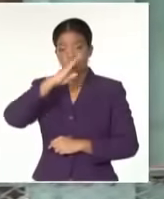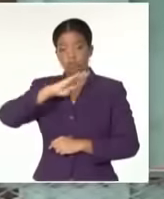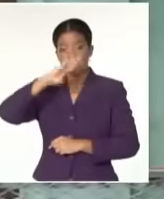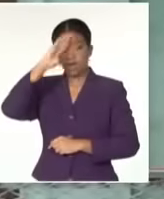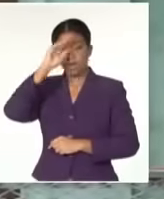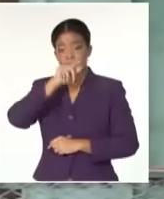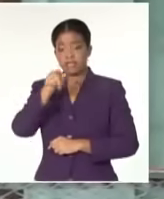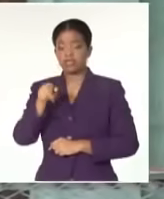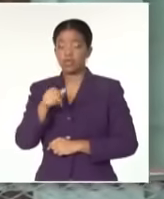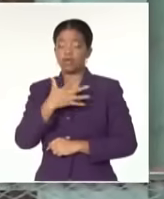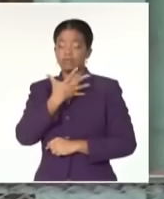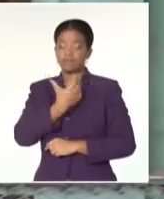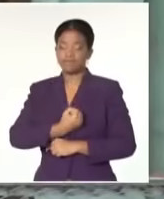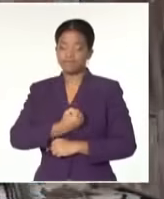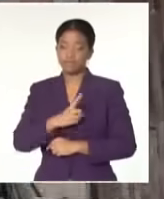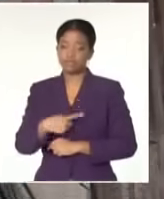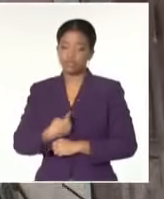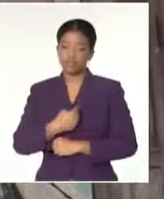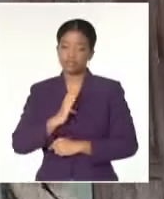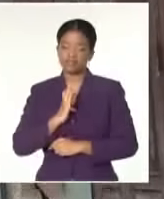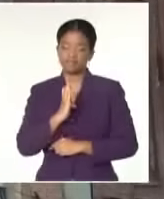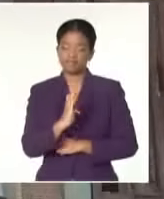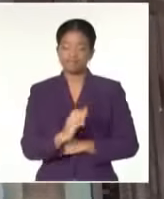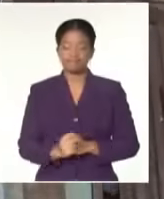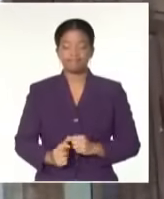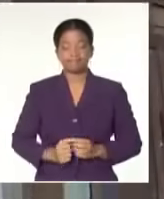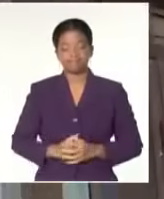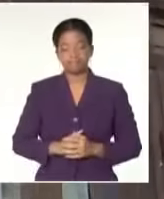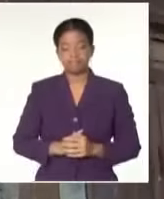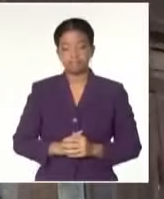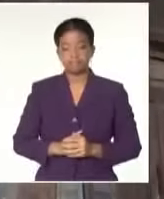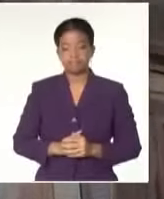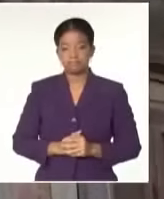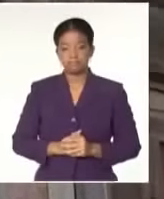en el cumplimiento de su deber. Lázaro Manuel Alonso, Canal Cubano de Noticias.